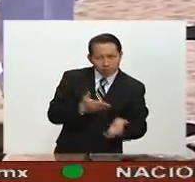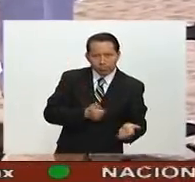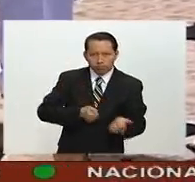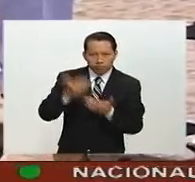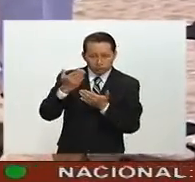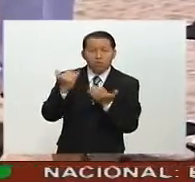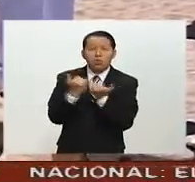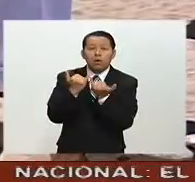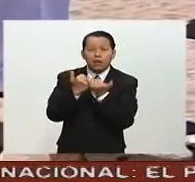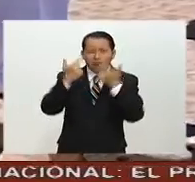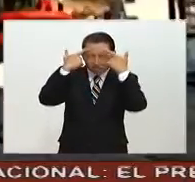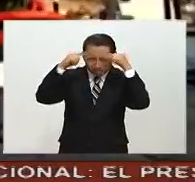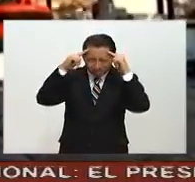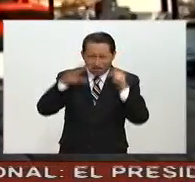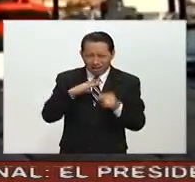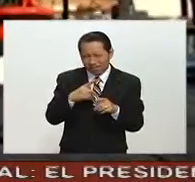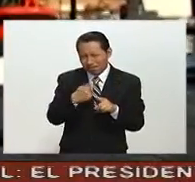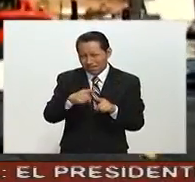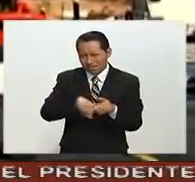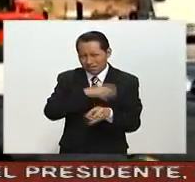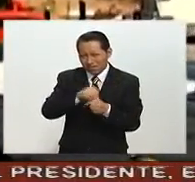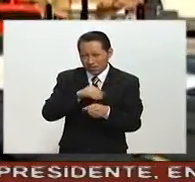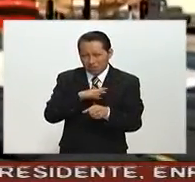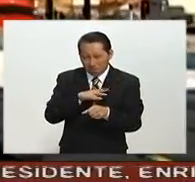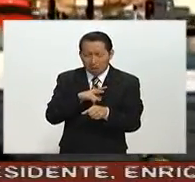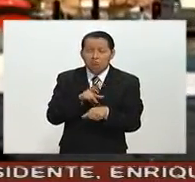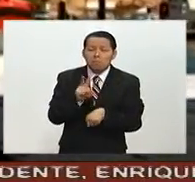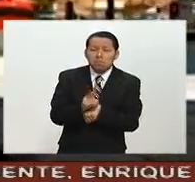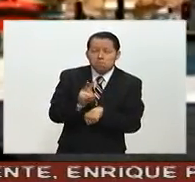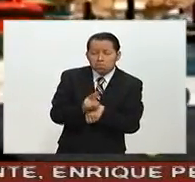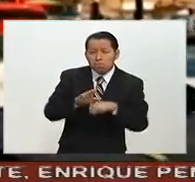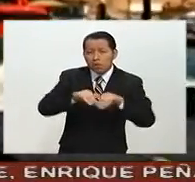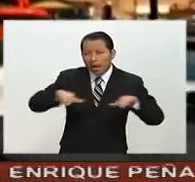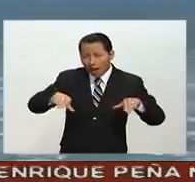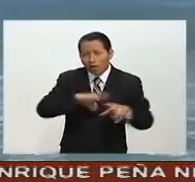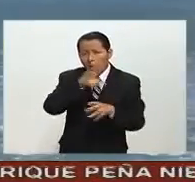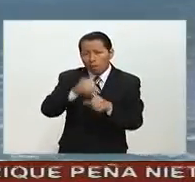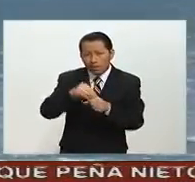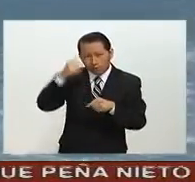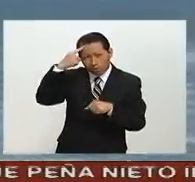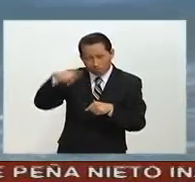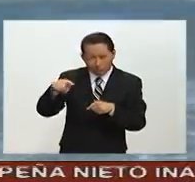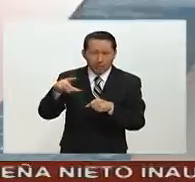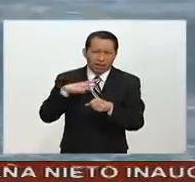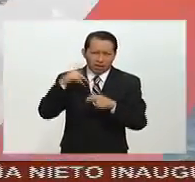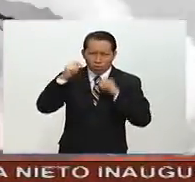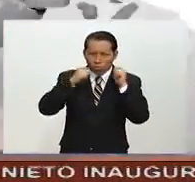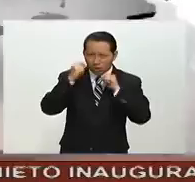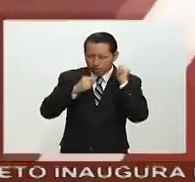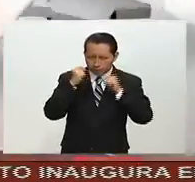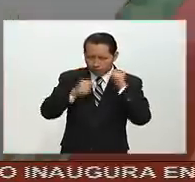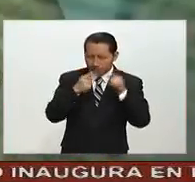mercante se pondrán patrullas terrestres y marítimas, embarcaderos, muelles y demás puntos de afluencia turística.